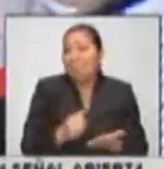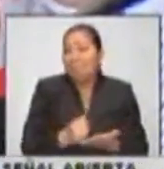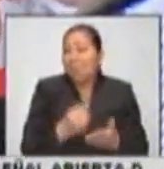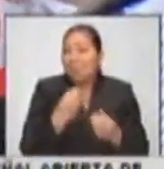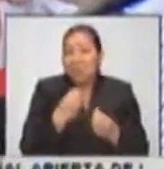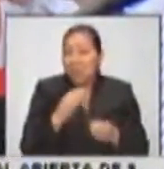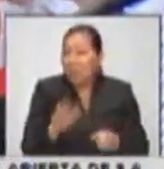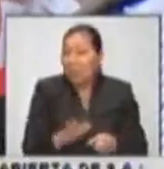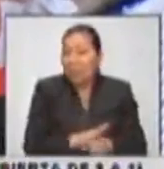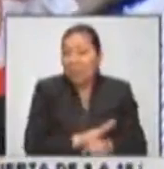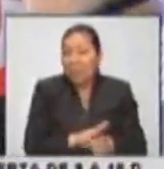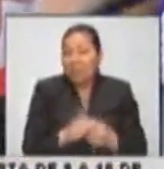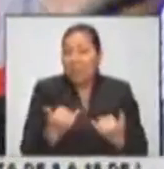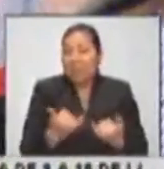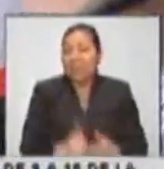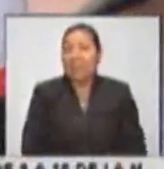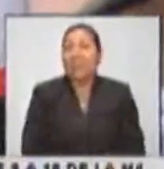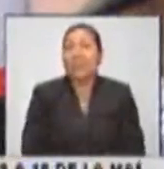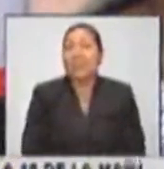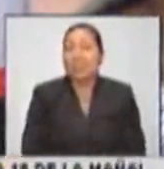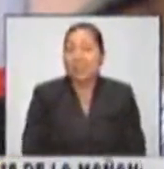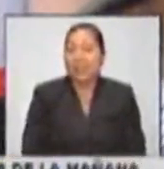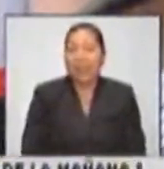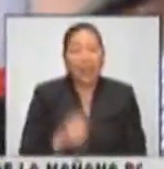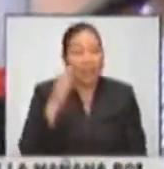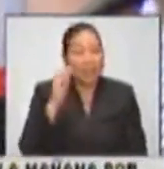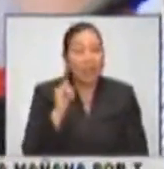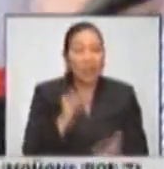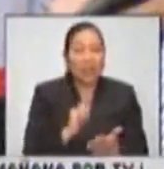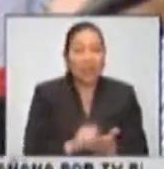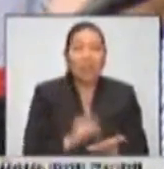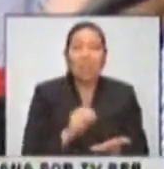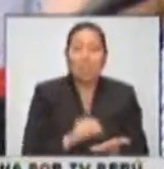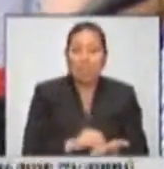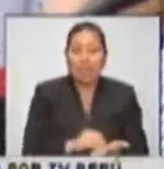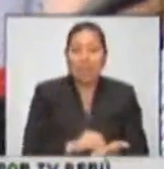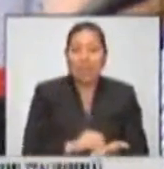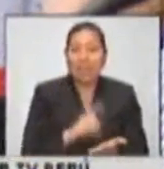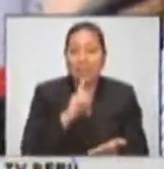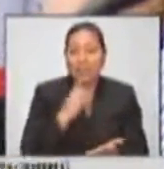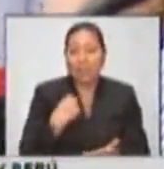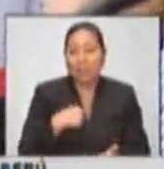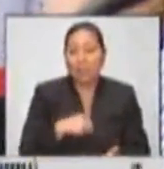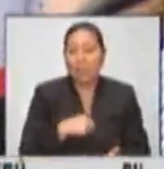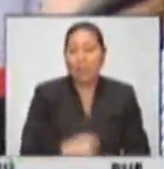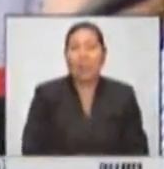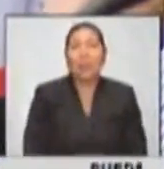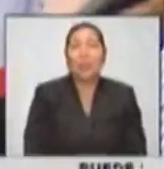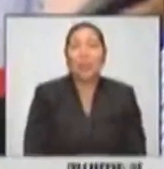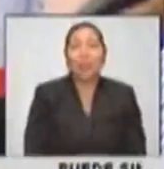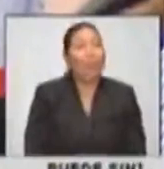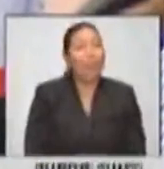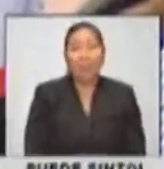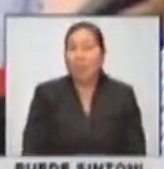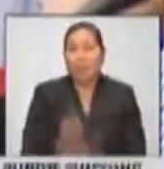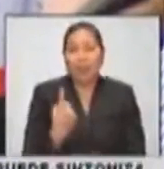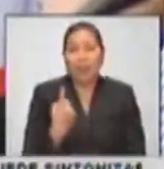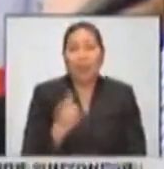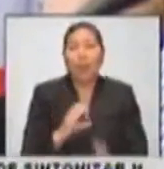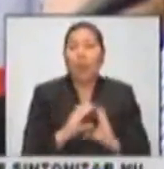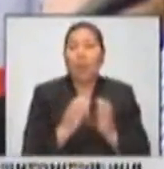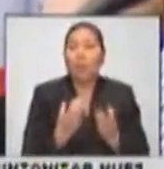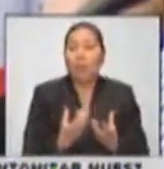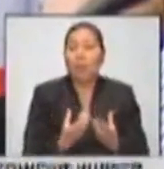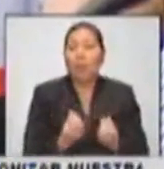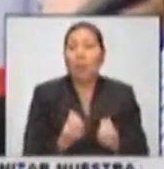vemos muy complicadas en este sentido. Sí, creo que los más complicados creo que somos nosotros, no solamente como Congreso,